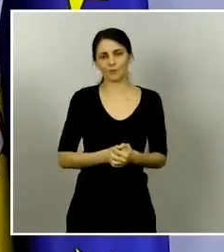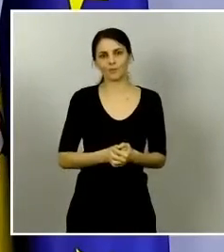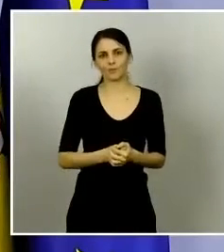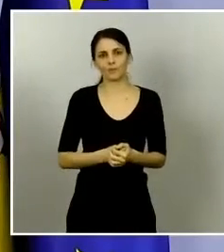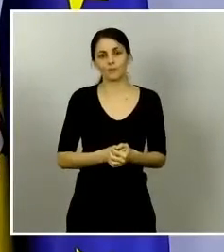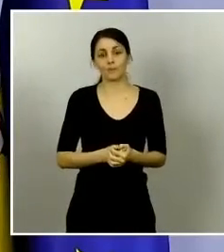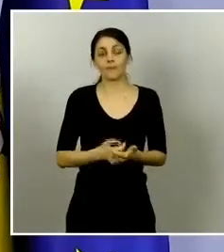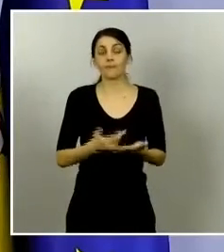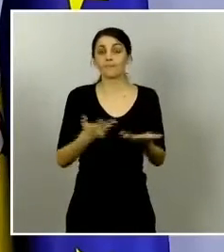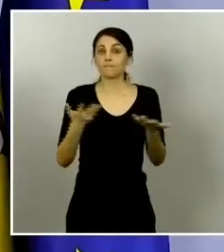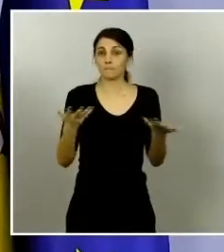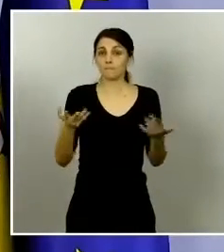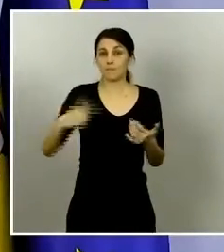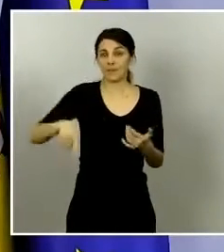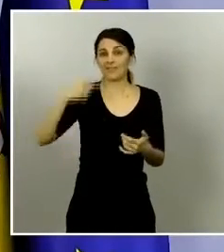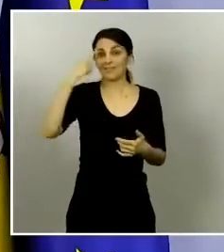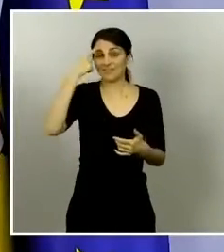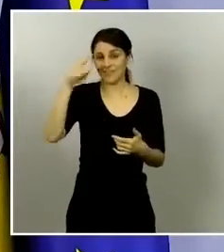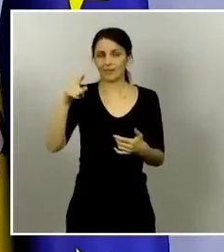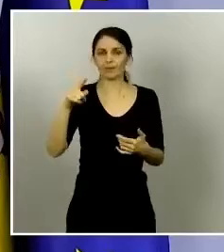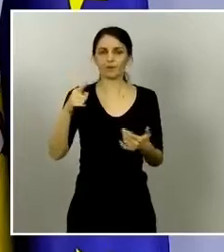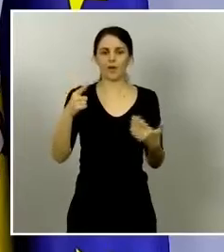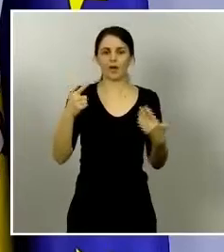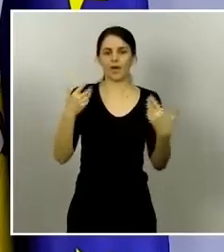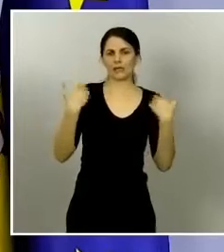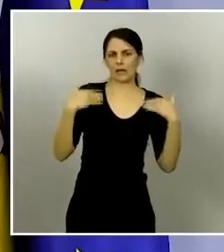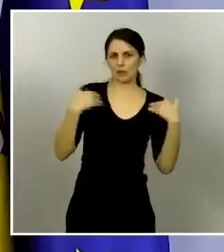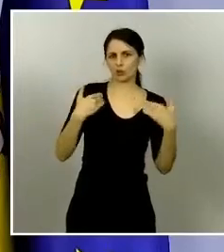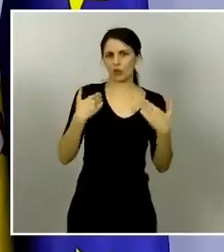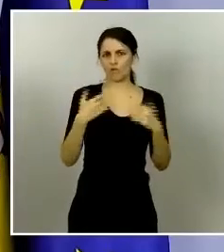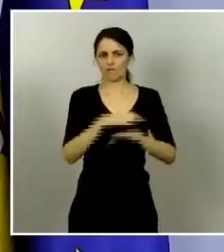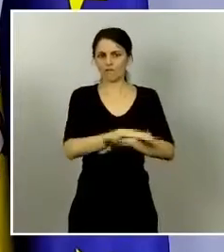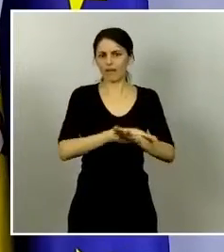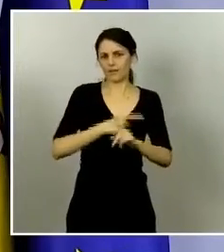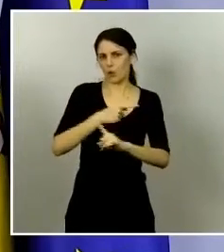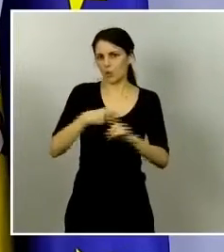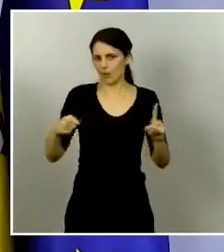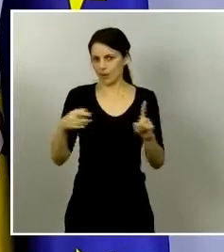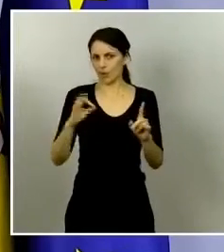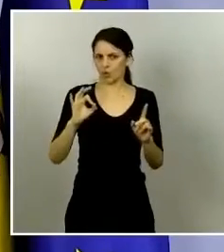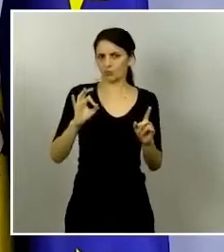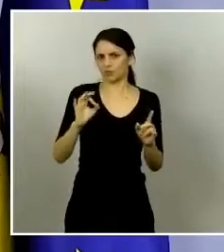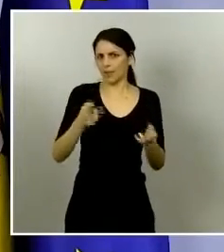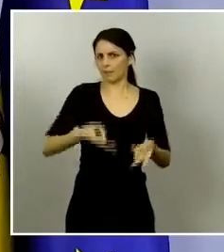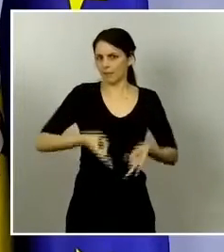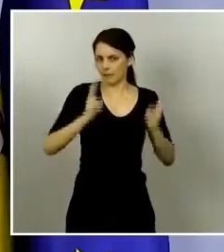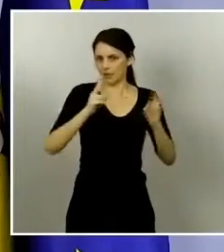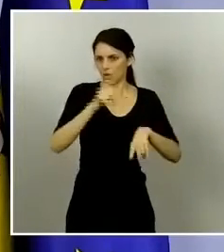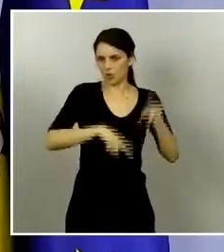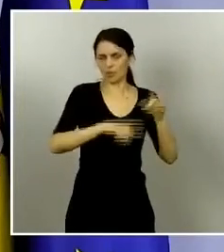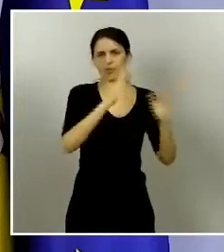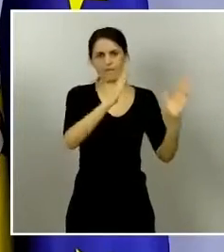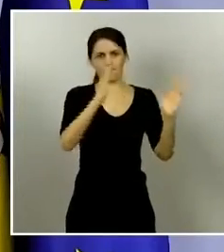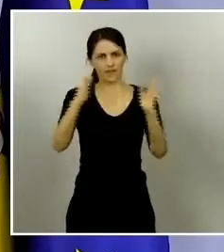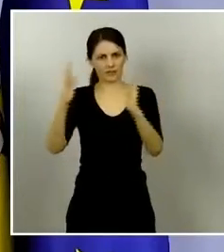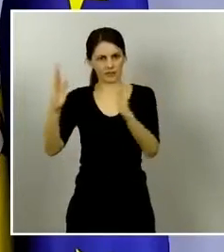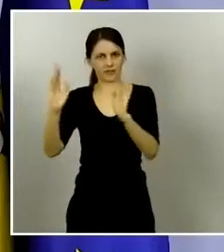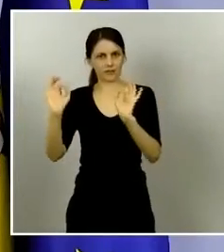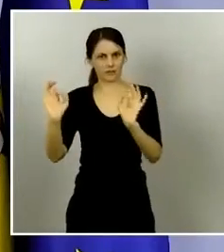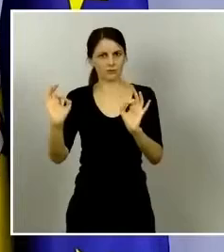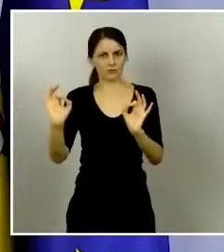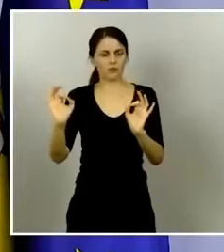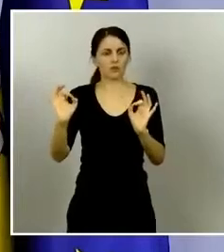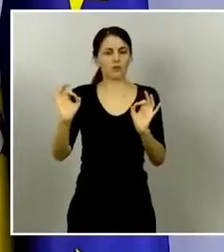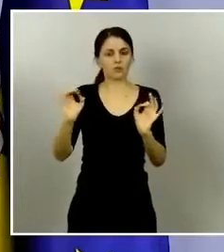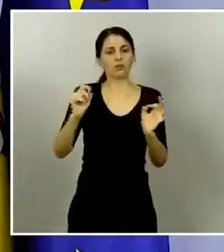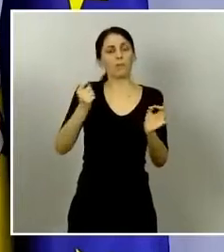posible la actividad física y el deporte. Como usted sabe, está permitido el entrenamiento básico y el entrenamiento medio en distintas fases del